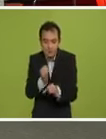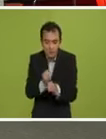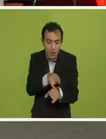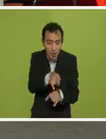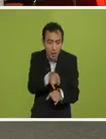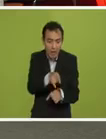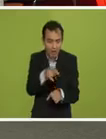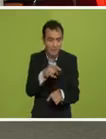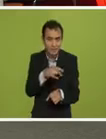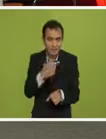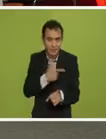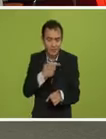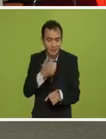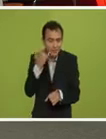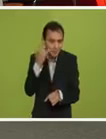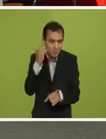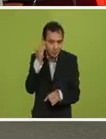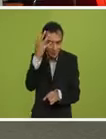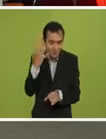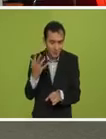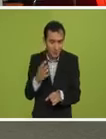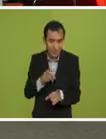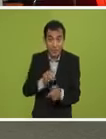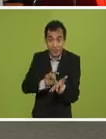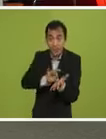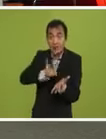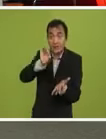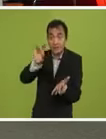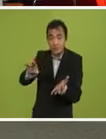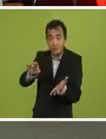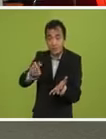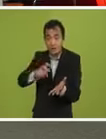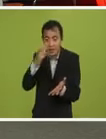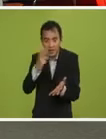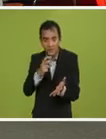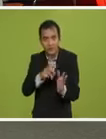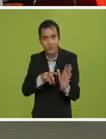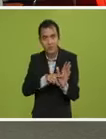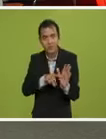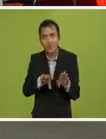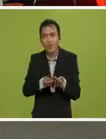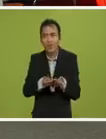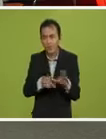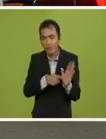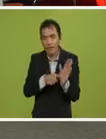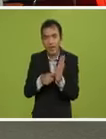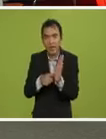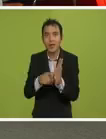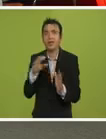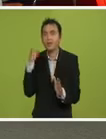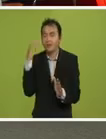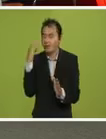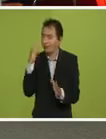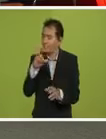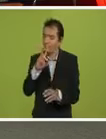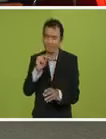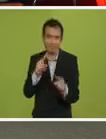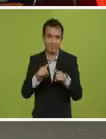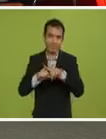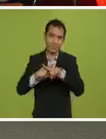las suben y las publican como parte de lo que ellos ofertan. Como un gancho, ¿no? Como un gancho. Entonces, esto quiere decir,